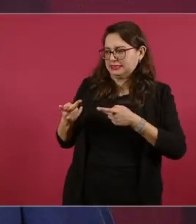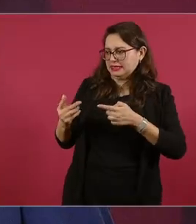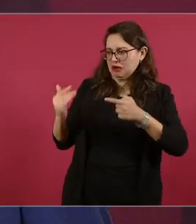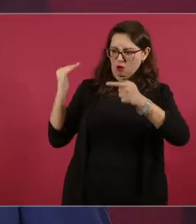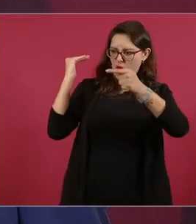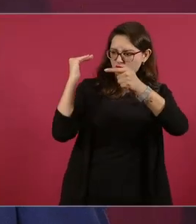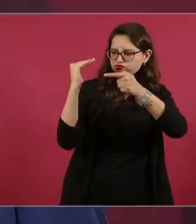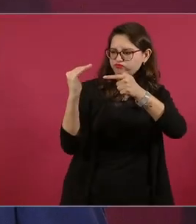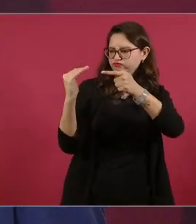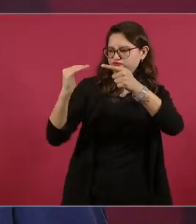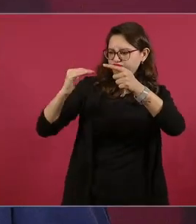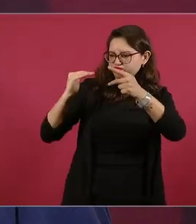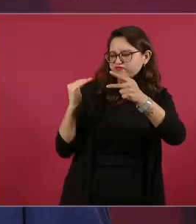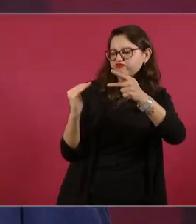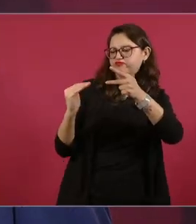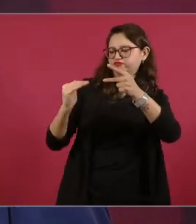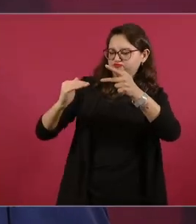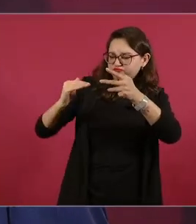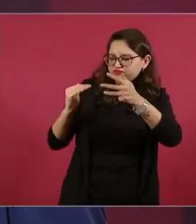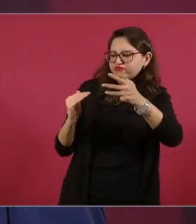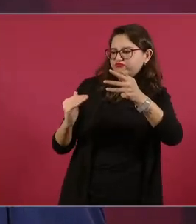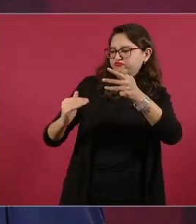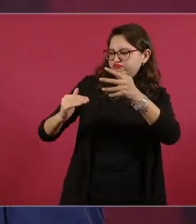¿no? Estos sectores.